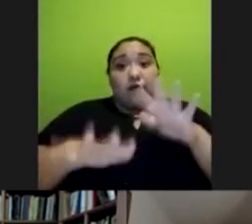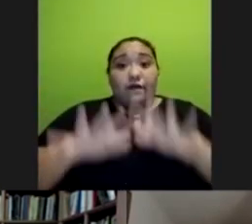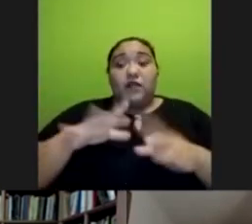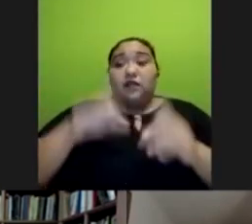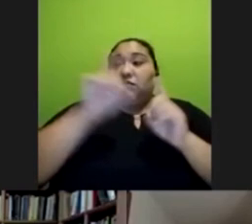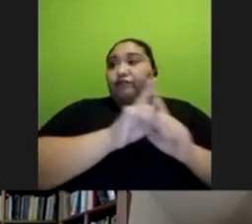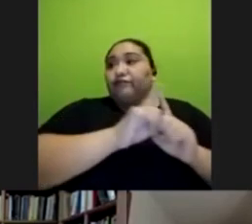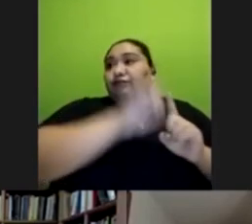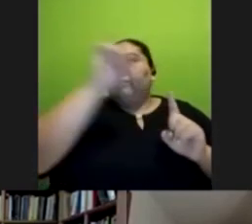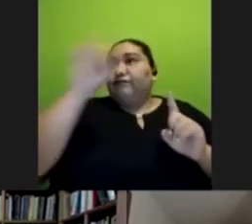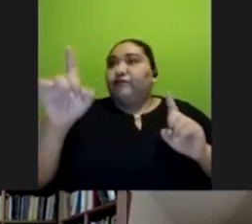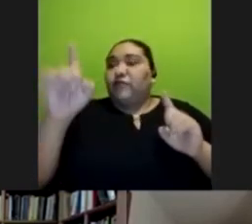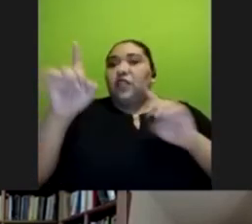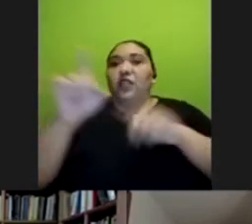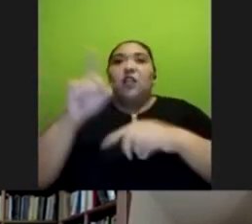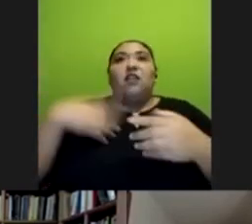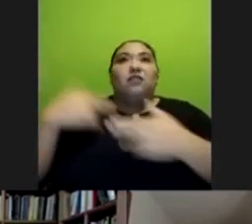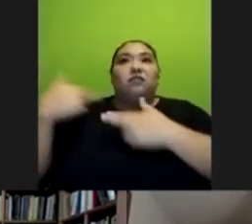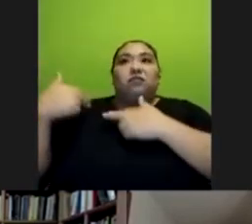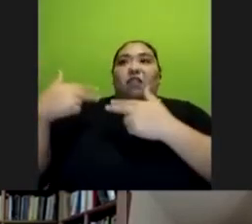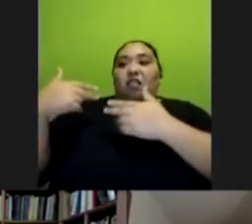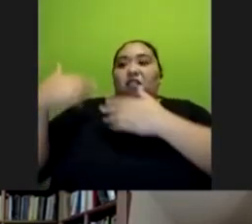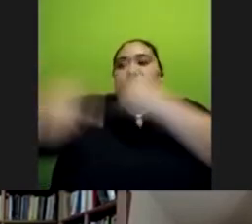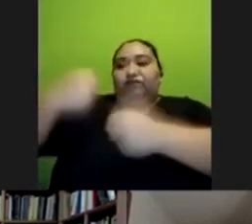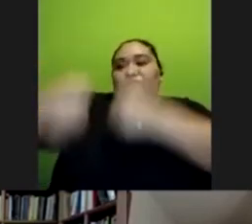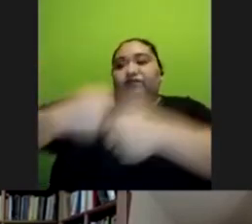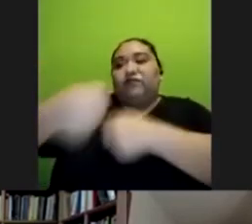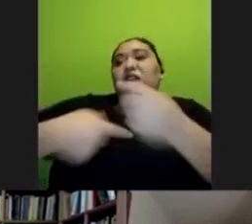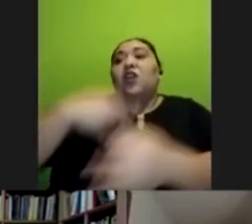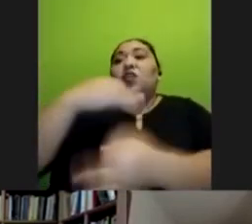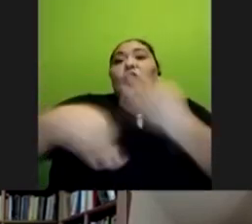jerarquías dentro del propio proceso educativo.